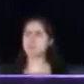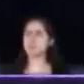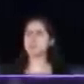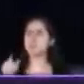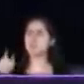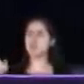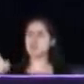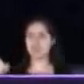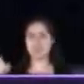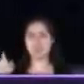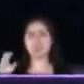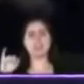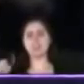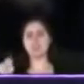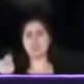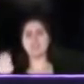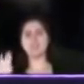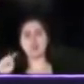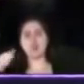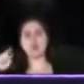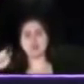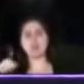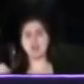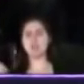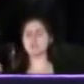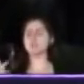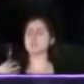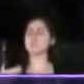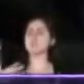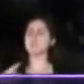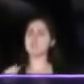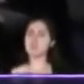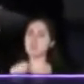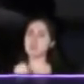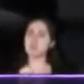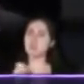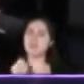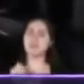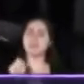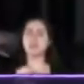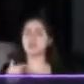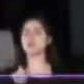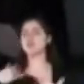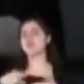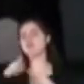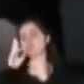nuestra comisionada. Hemos trabajado en equipo y valoramos.